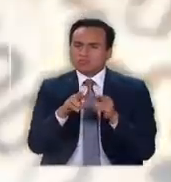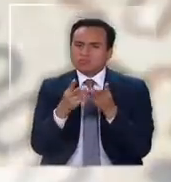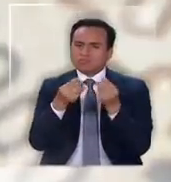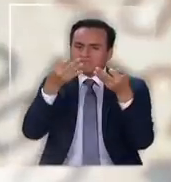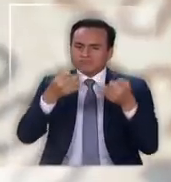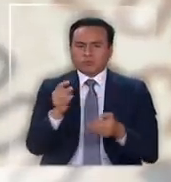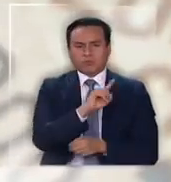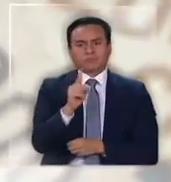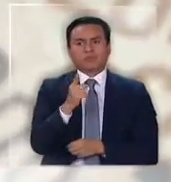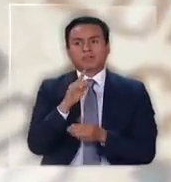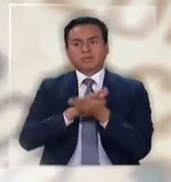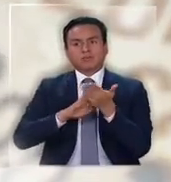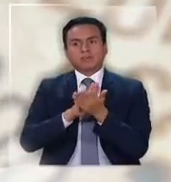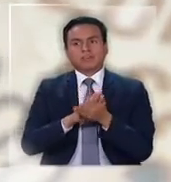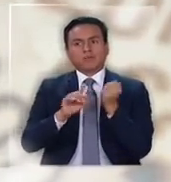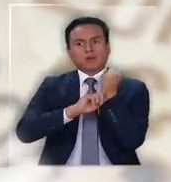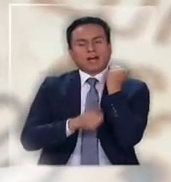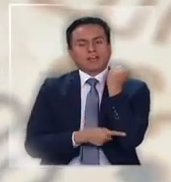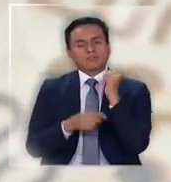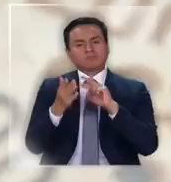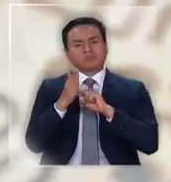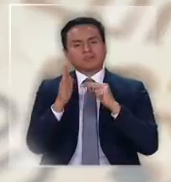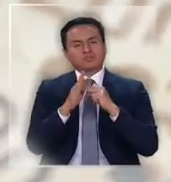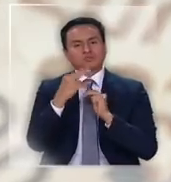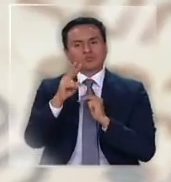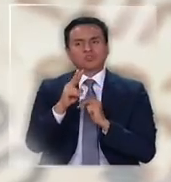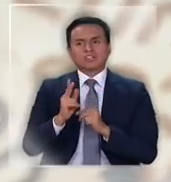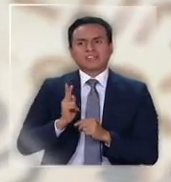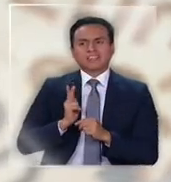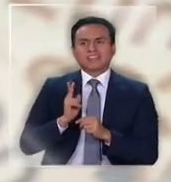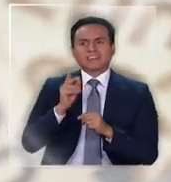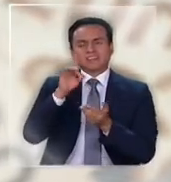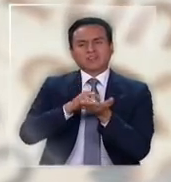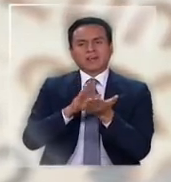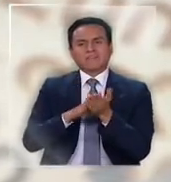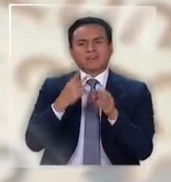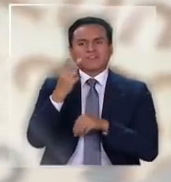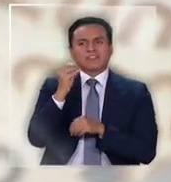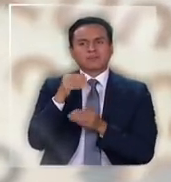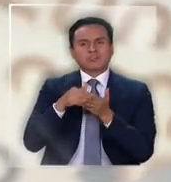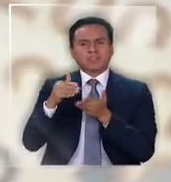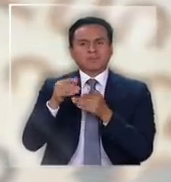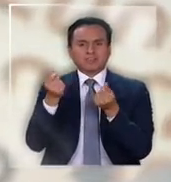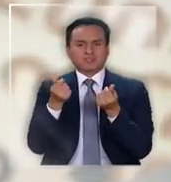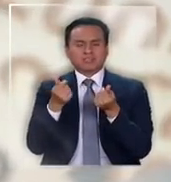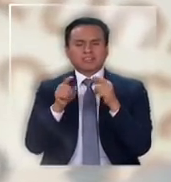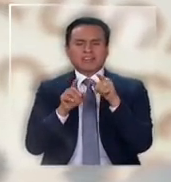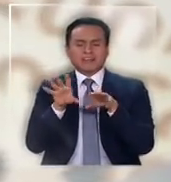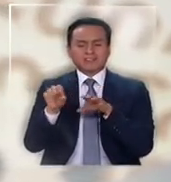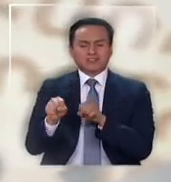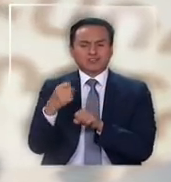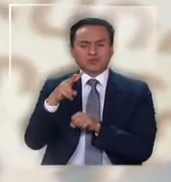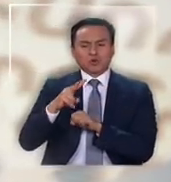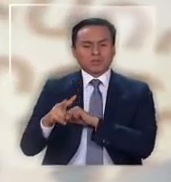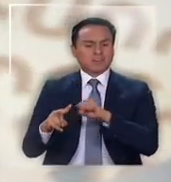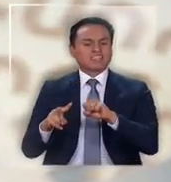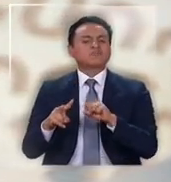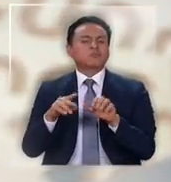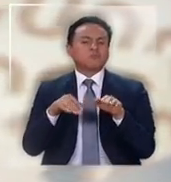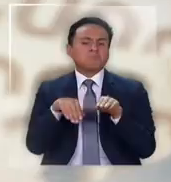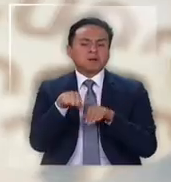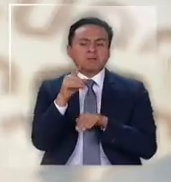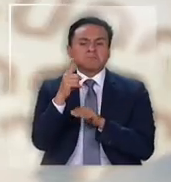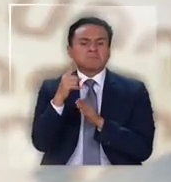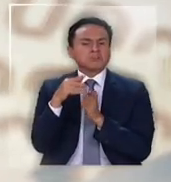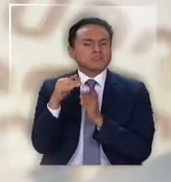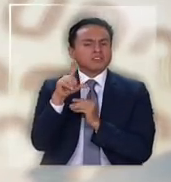definitiva. Por ejemplo, este abogado lleva un caso donde su clienta le deudan más de 20 millones de pesos y la retención a su contraparte no ha superado